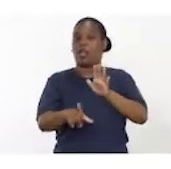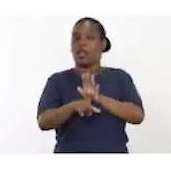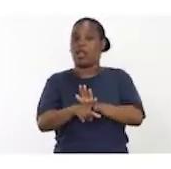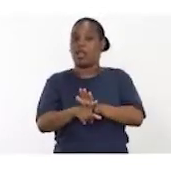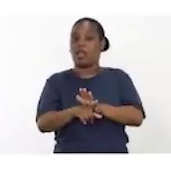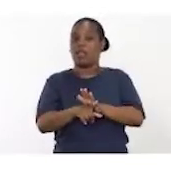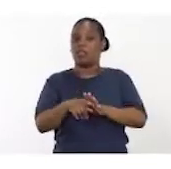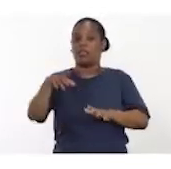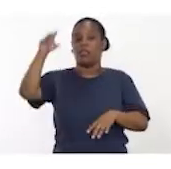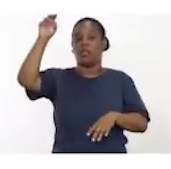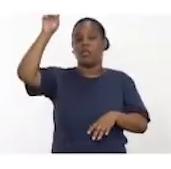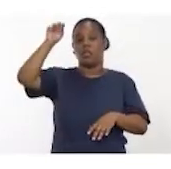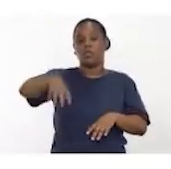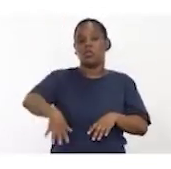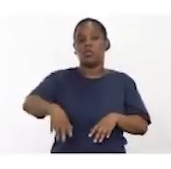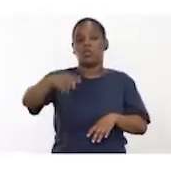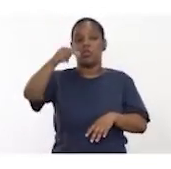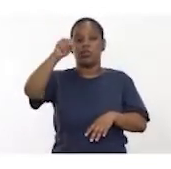de Newton.